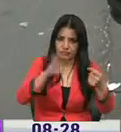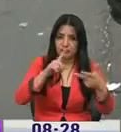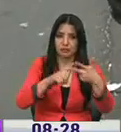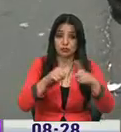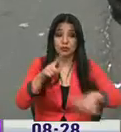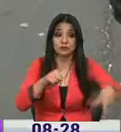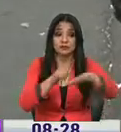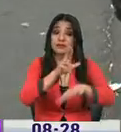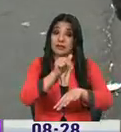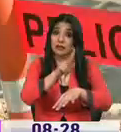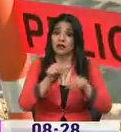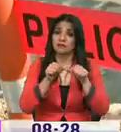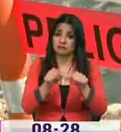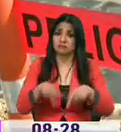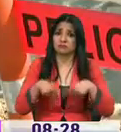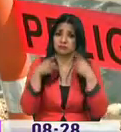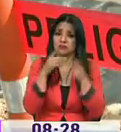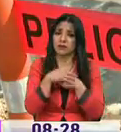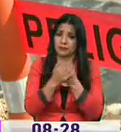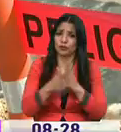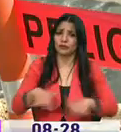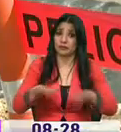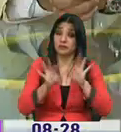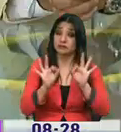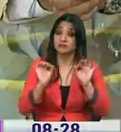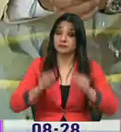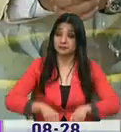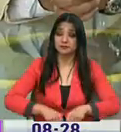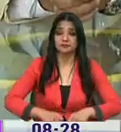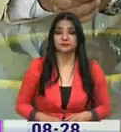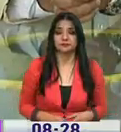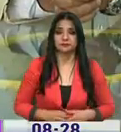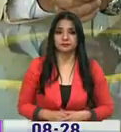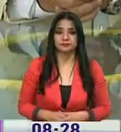extender su vida útil y aprovecharse de mejor manera, informó Sofía Vintimilla.